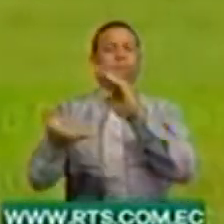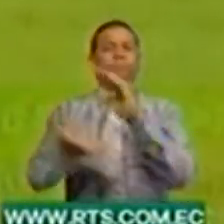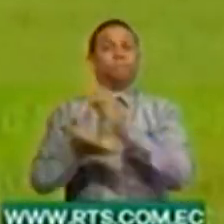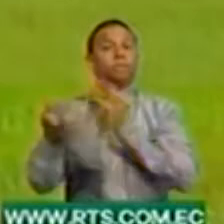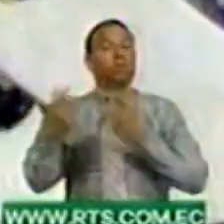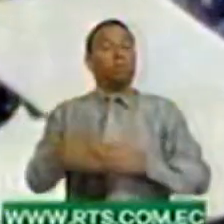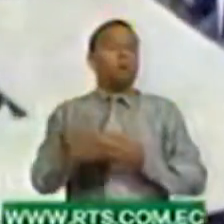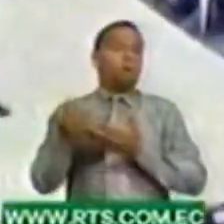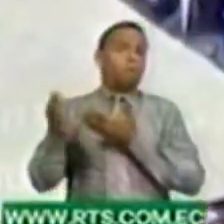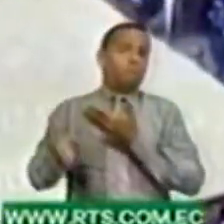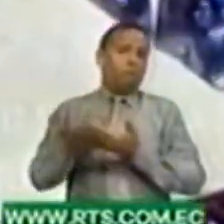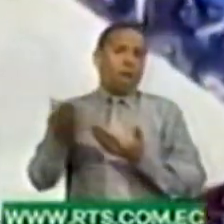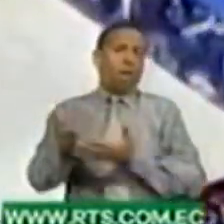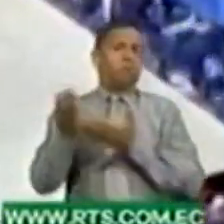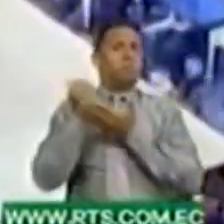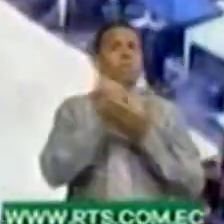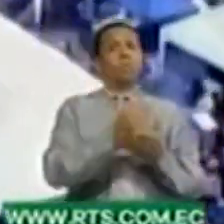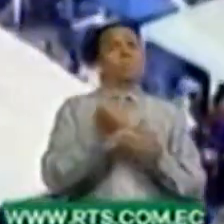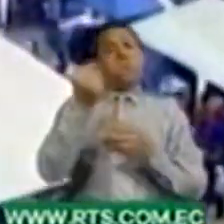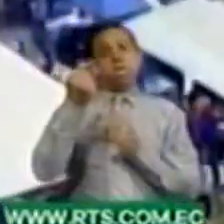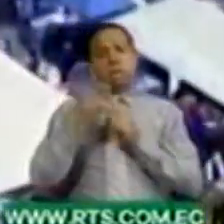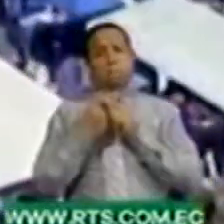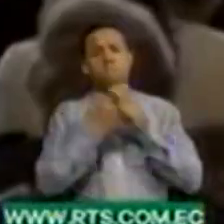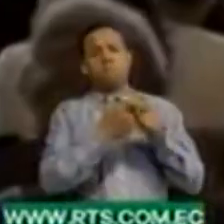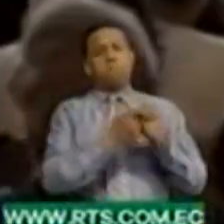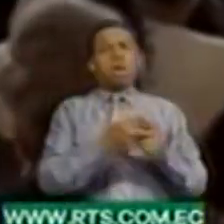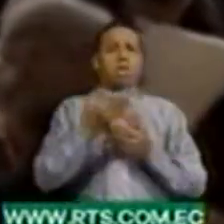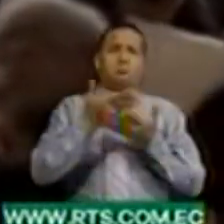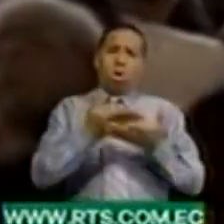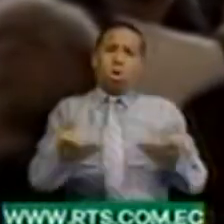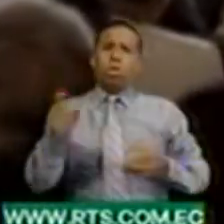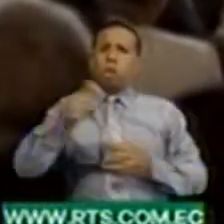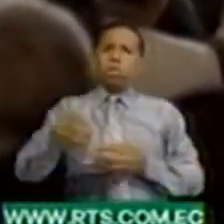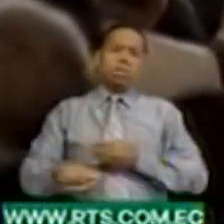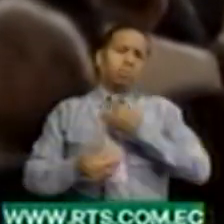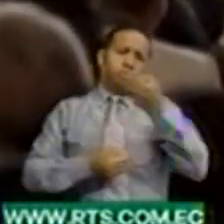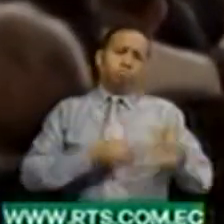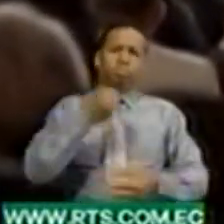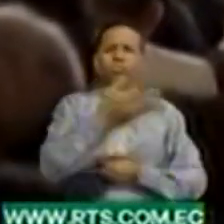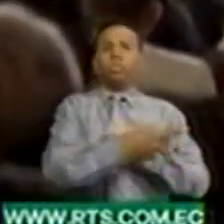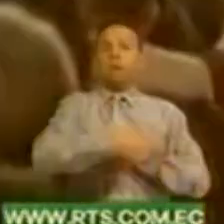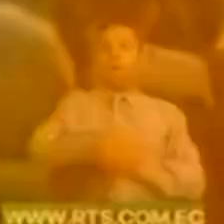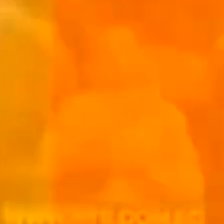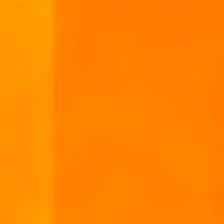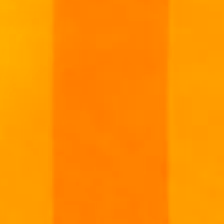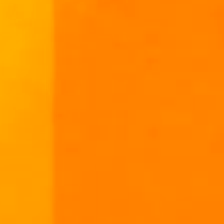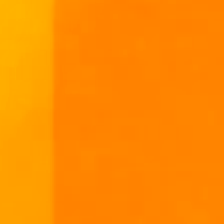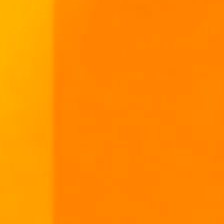crediticias para acceder a sistemas de riego parcelario tecnificado. Informó Javier Rosero.